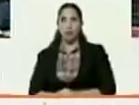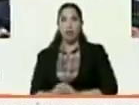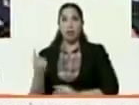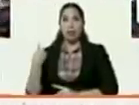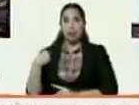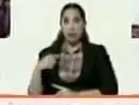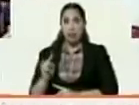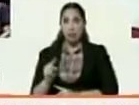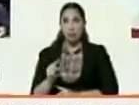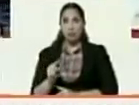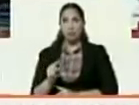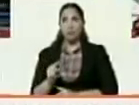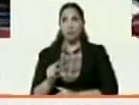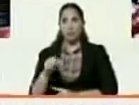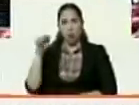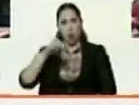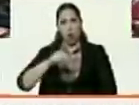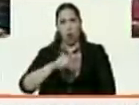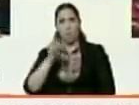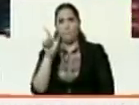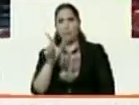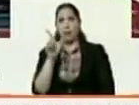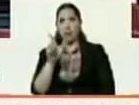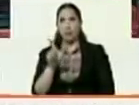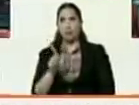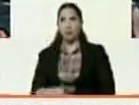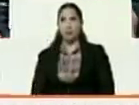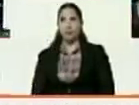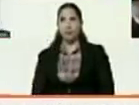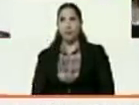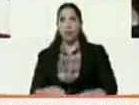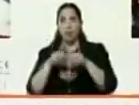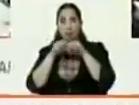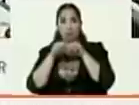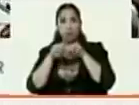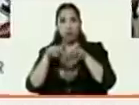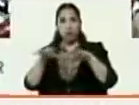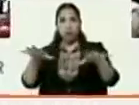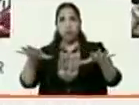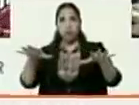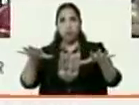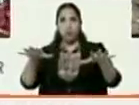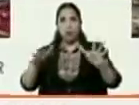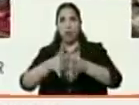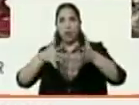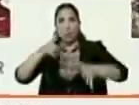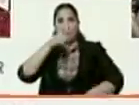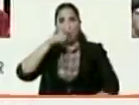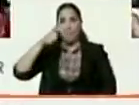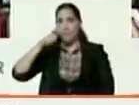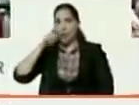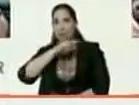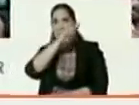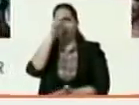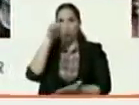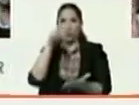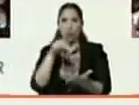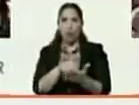Tenemos hoy el Partido Socialista Unido de Venezuela desplegado en un gran operativo nacional